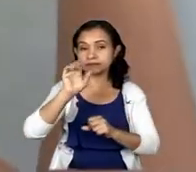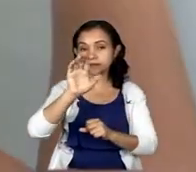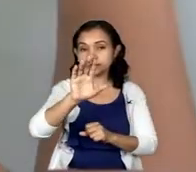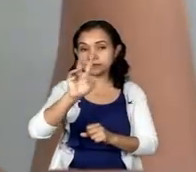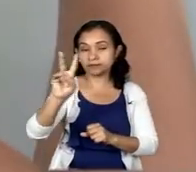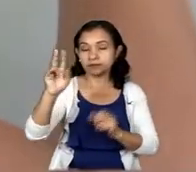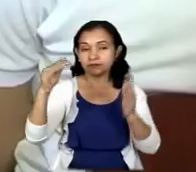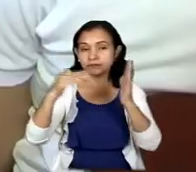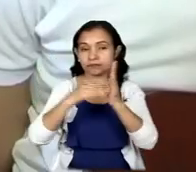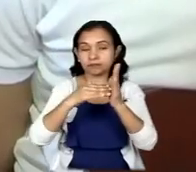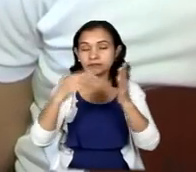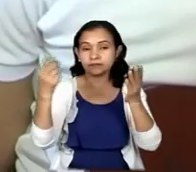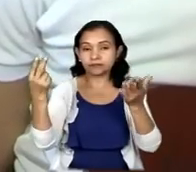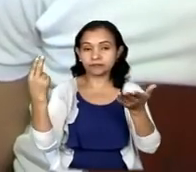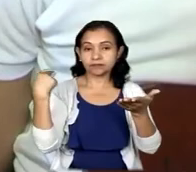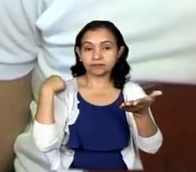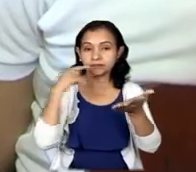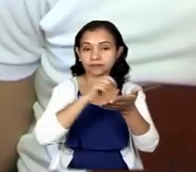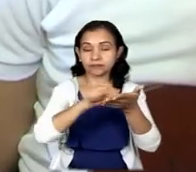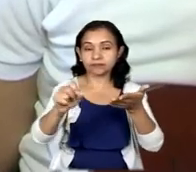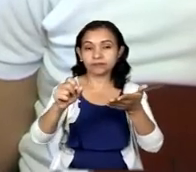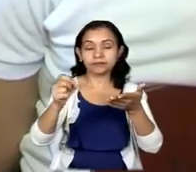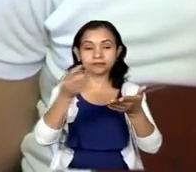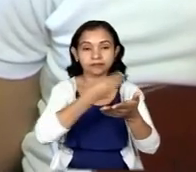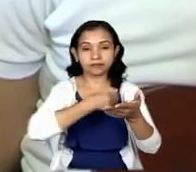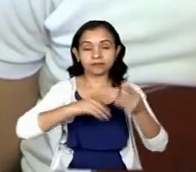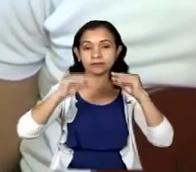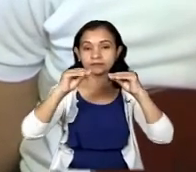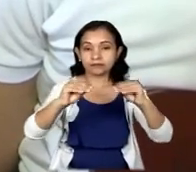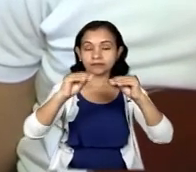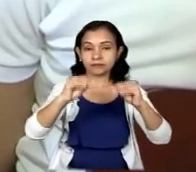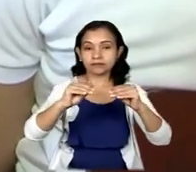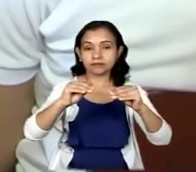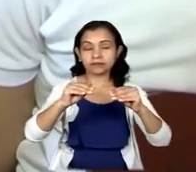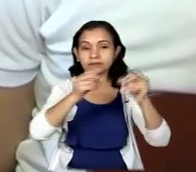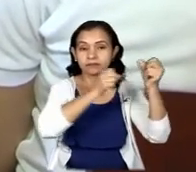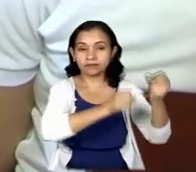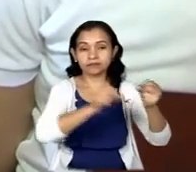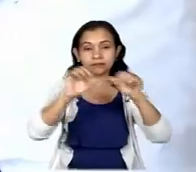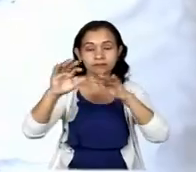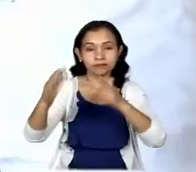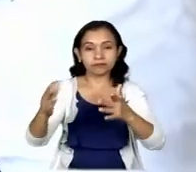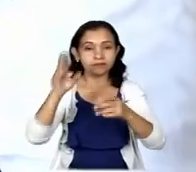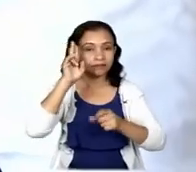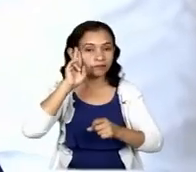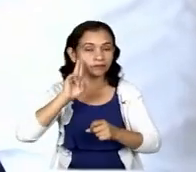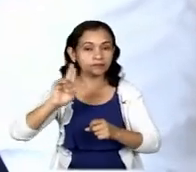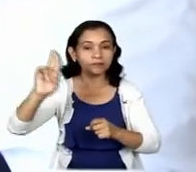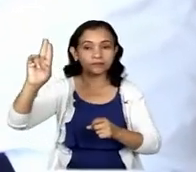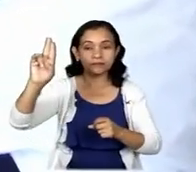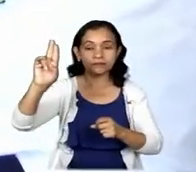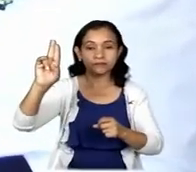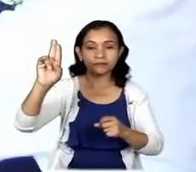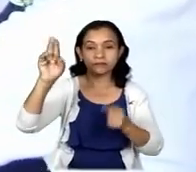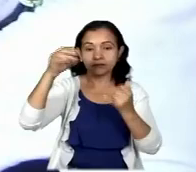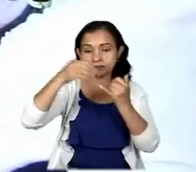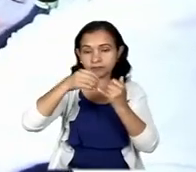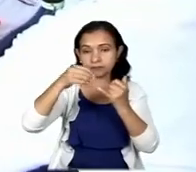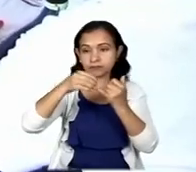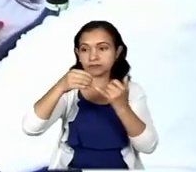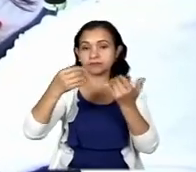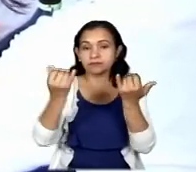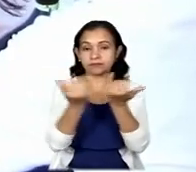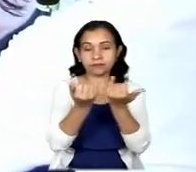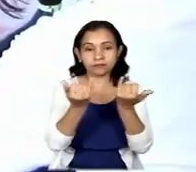52.000 maestros registrados ante el Ministerio de Educación. Se suman a esta cifra las y los educadores de las universidades, formaciones técnicas